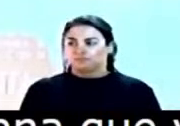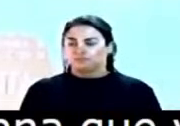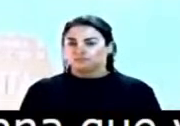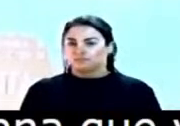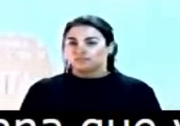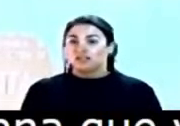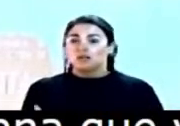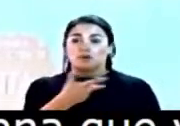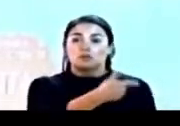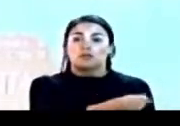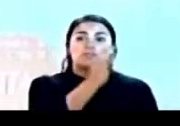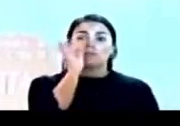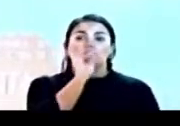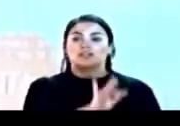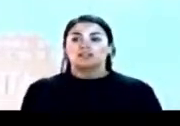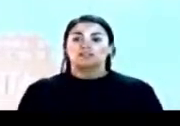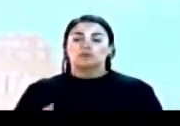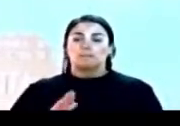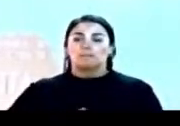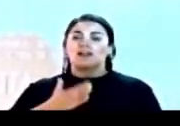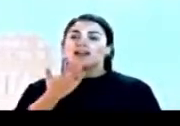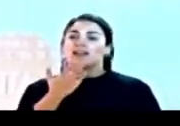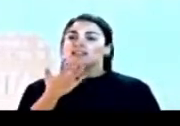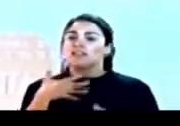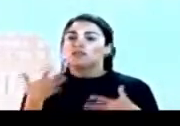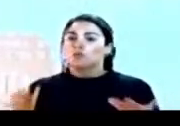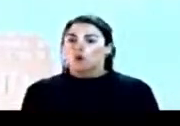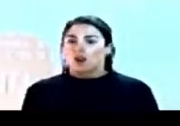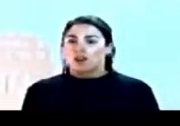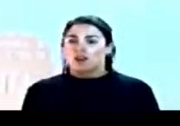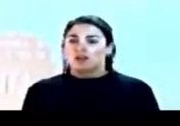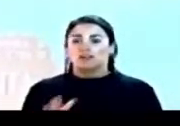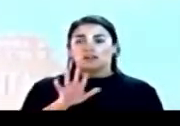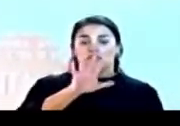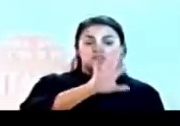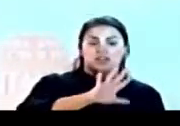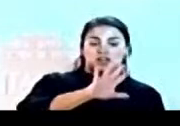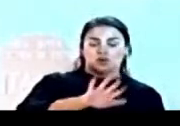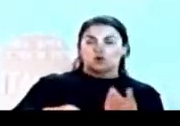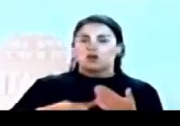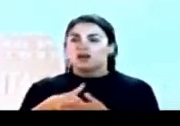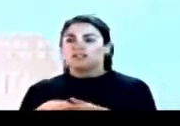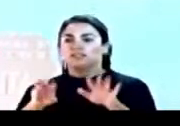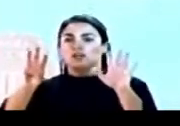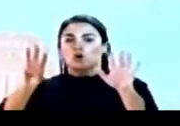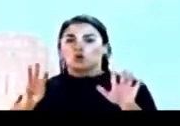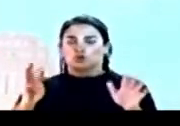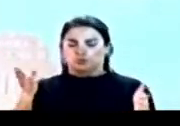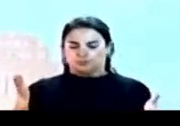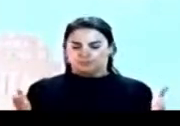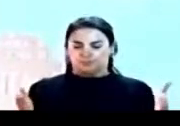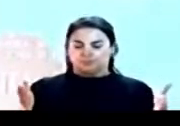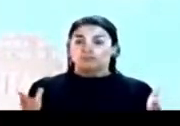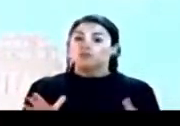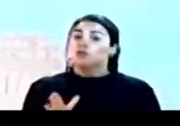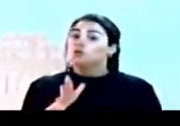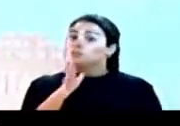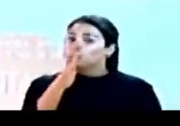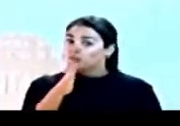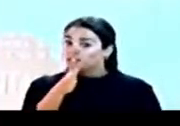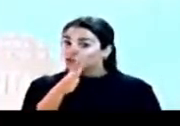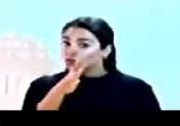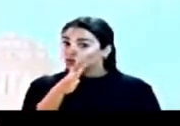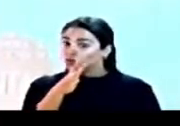vacunación pediátrica para las edades comprendidas entre 5 y 8 años. Por eso, igual que